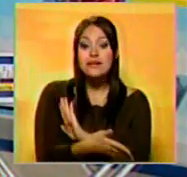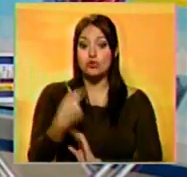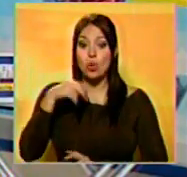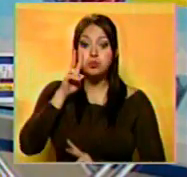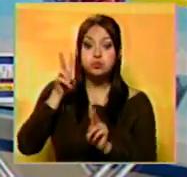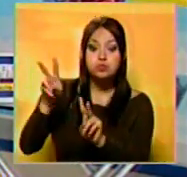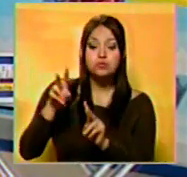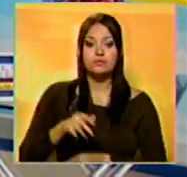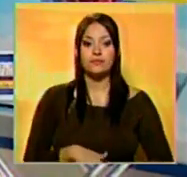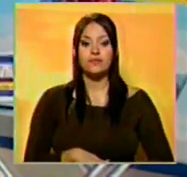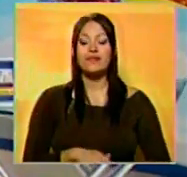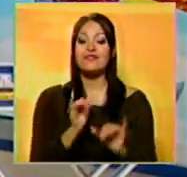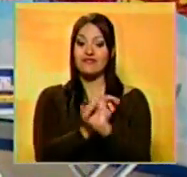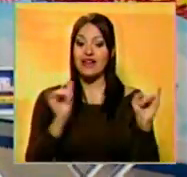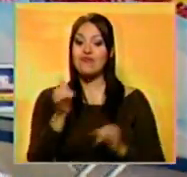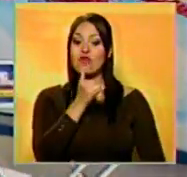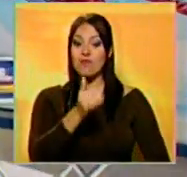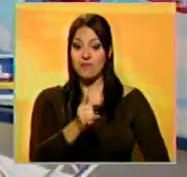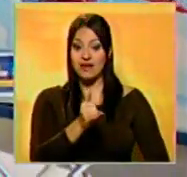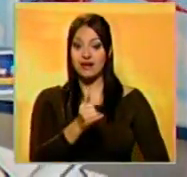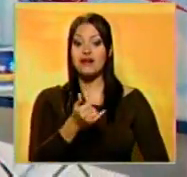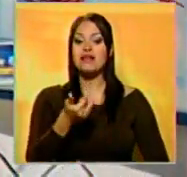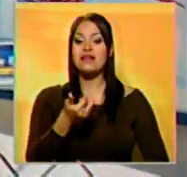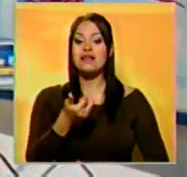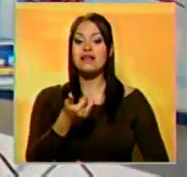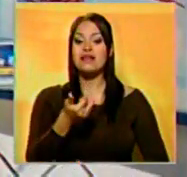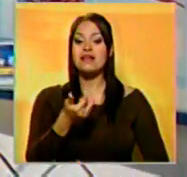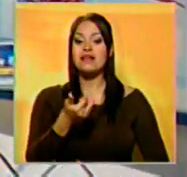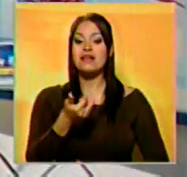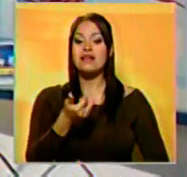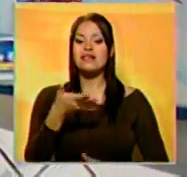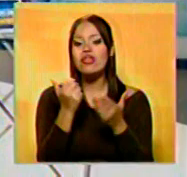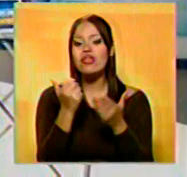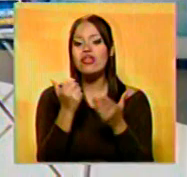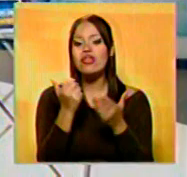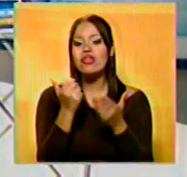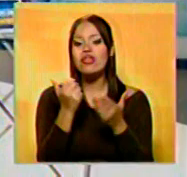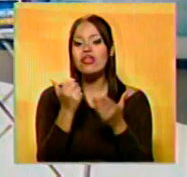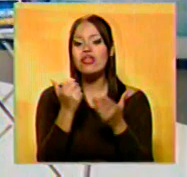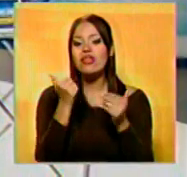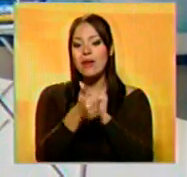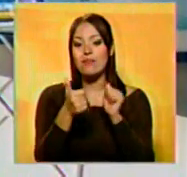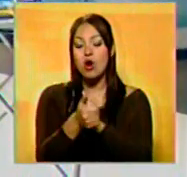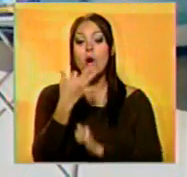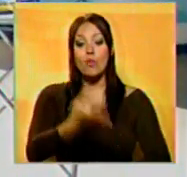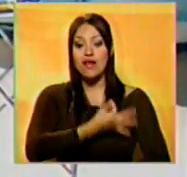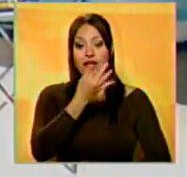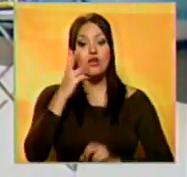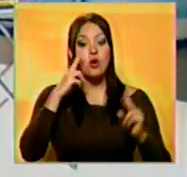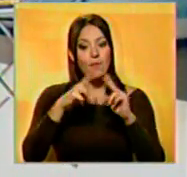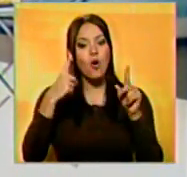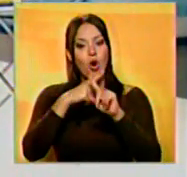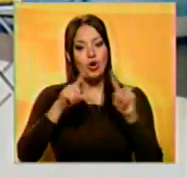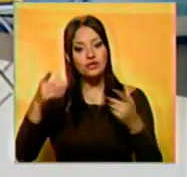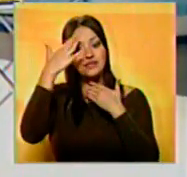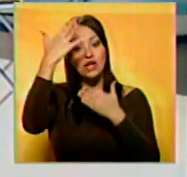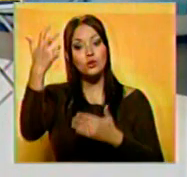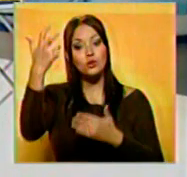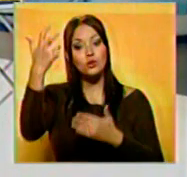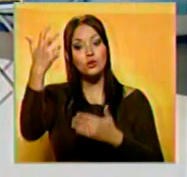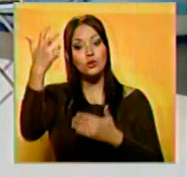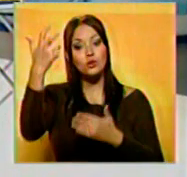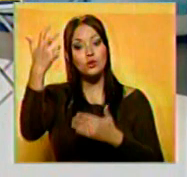misa bien amigos Hasta aquí el recorrido por el mundo de los deportes que tengan buenas tardes Será una próxima emisión les habló